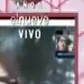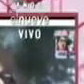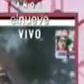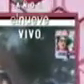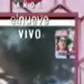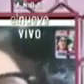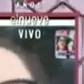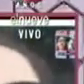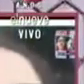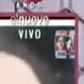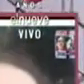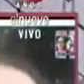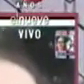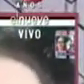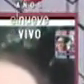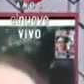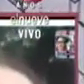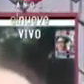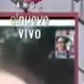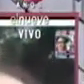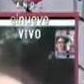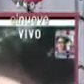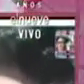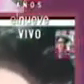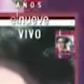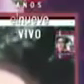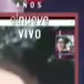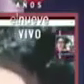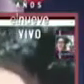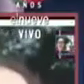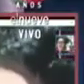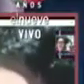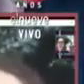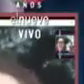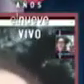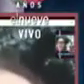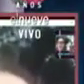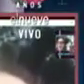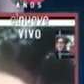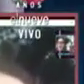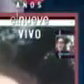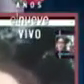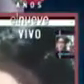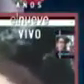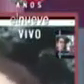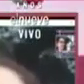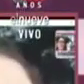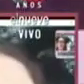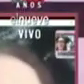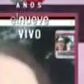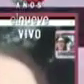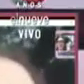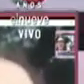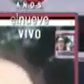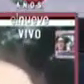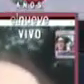no salgan, y decía, tenía una conducta muy recta, directa, para que todos quedasen en